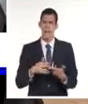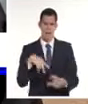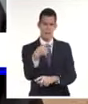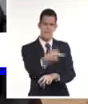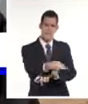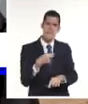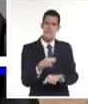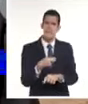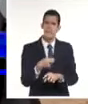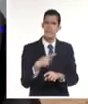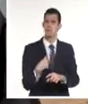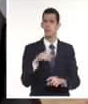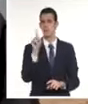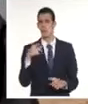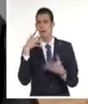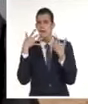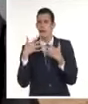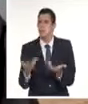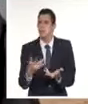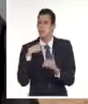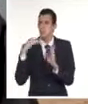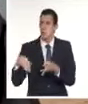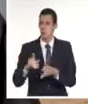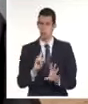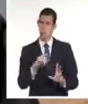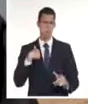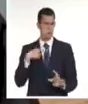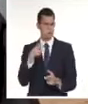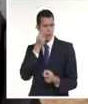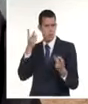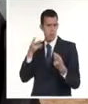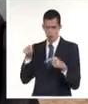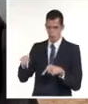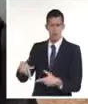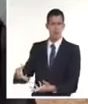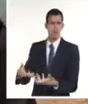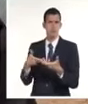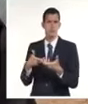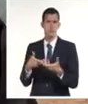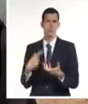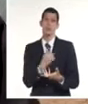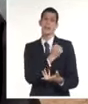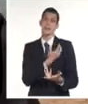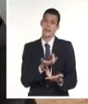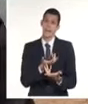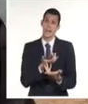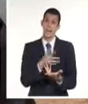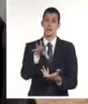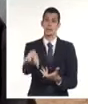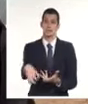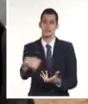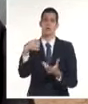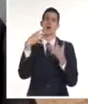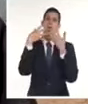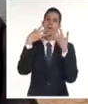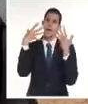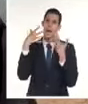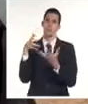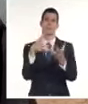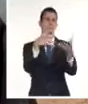vivo. Y la decisión nuestra y lo que indicamos a los organizadores del evento era localizar el gato con la intención de llevarlo a una de las